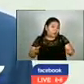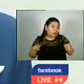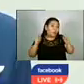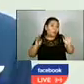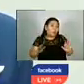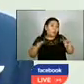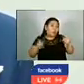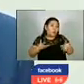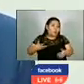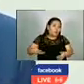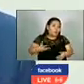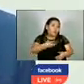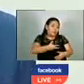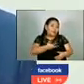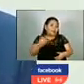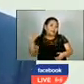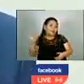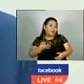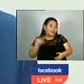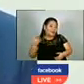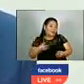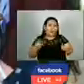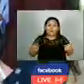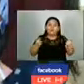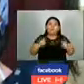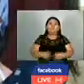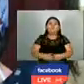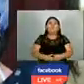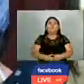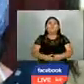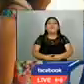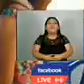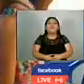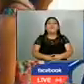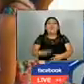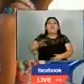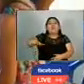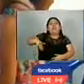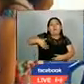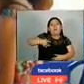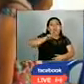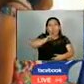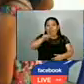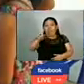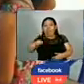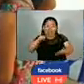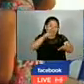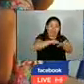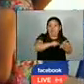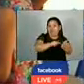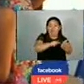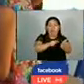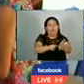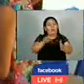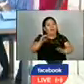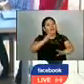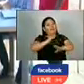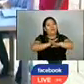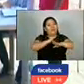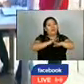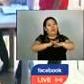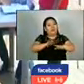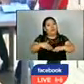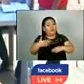que tenemos que tener definido este tema a la brevedad posible. Para evitar señalamientos sobre el diseño de la papeleta, en los próximos